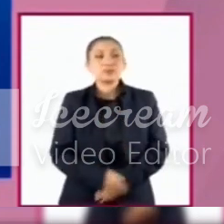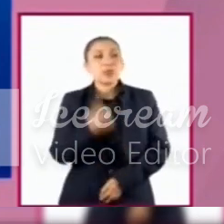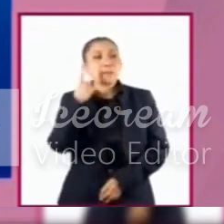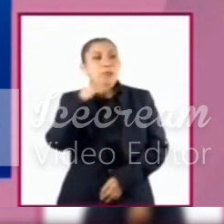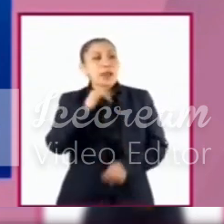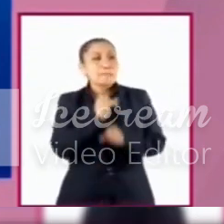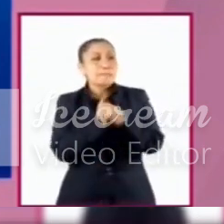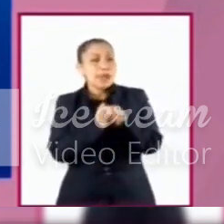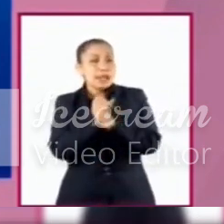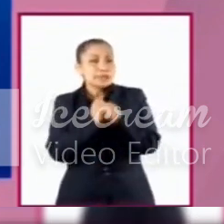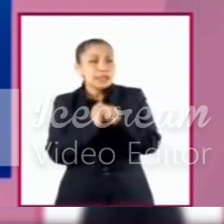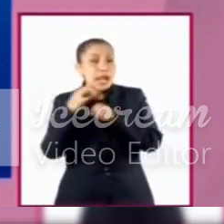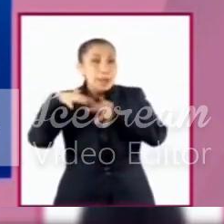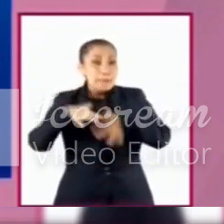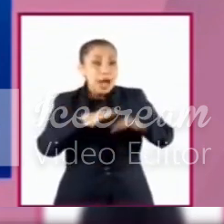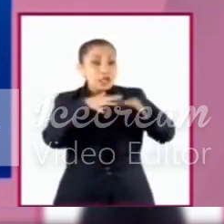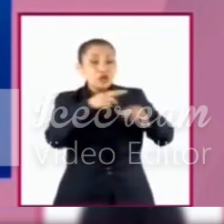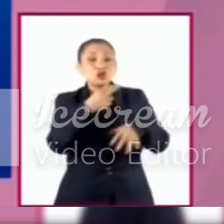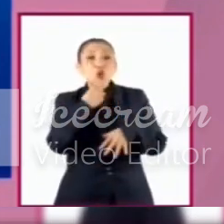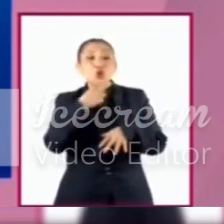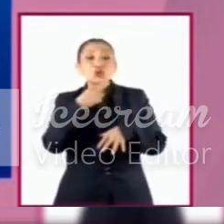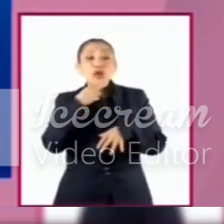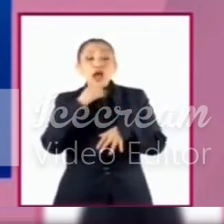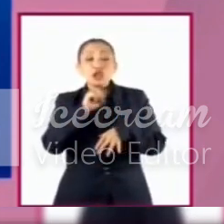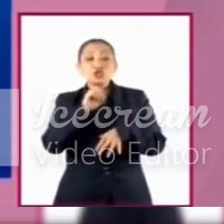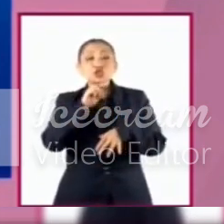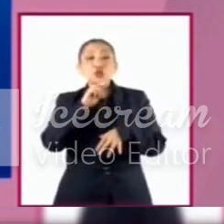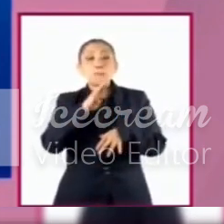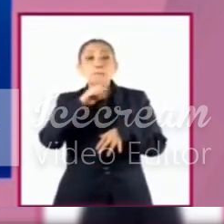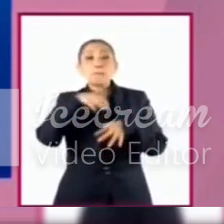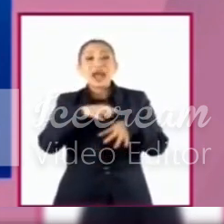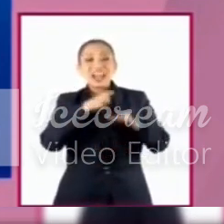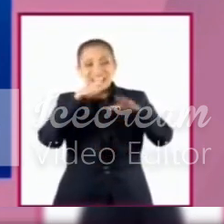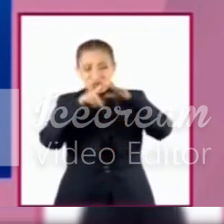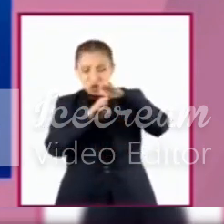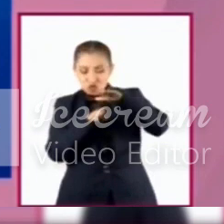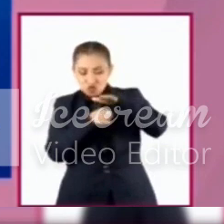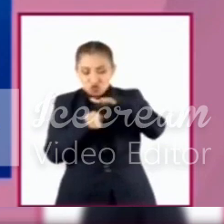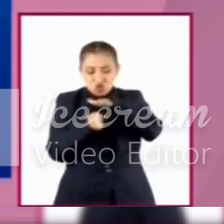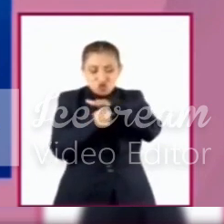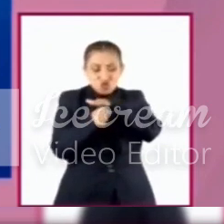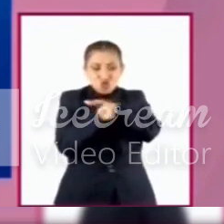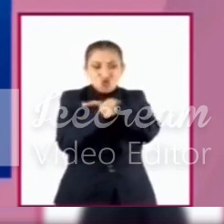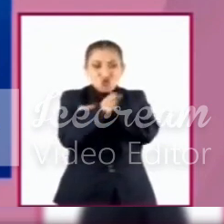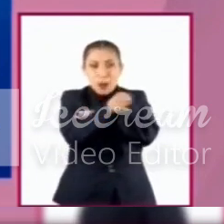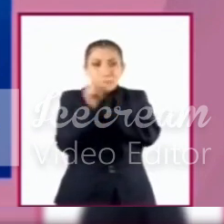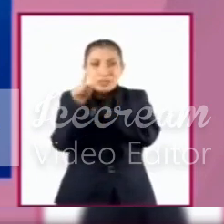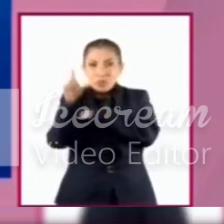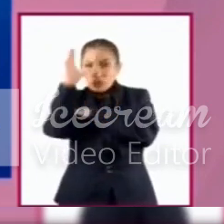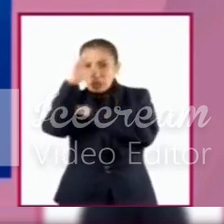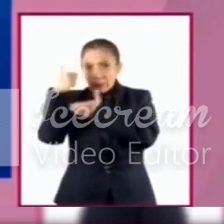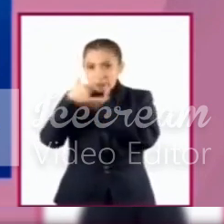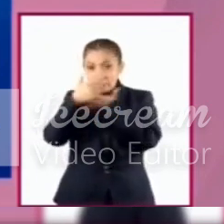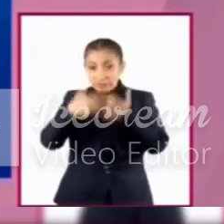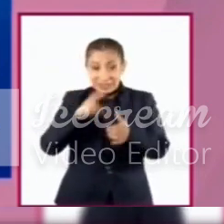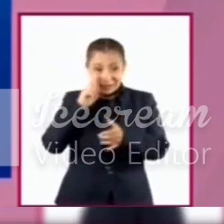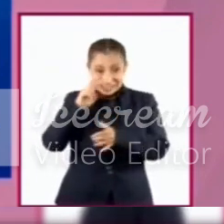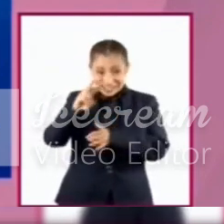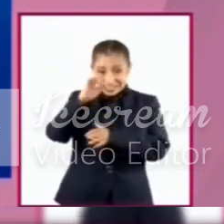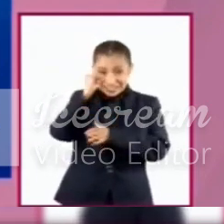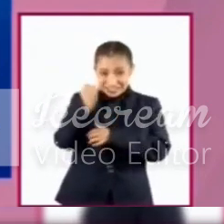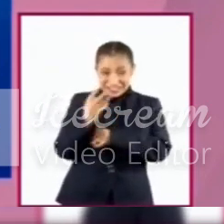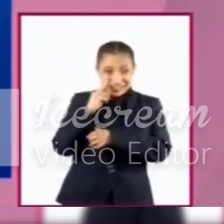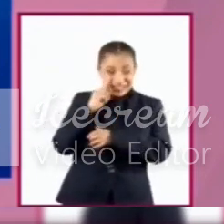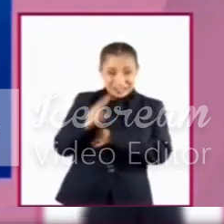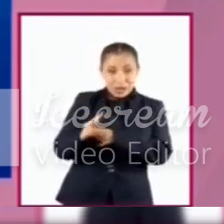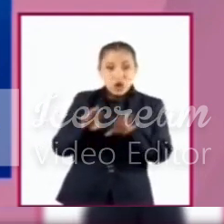Para hacer investigaciones en el mar se utilizan submarinos y diferentes elementos propios de las ciencias. En la imagen